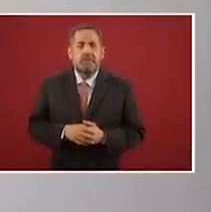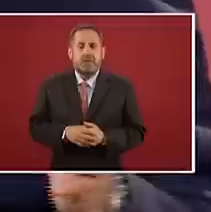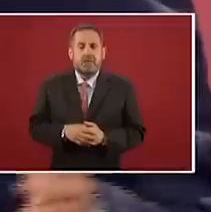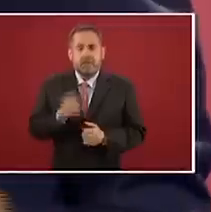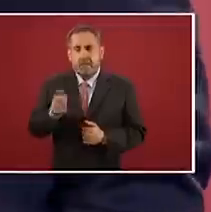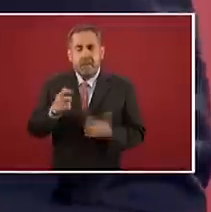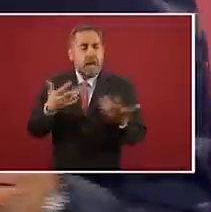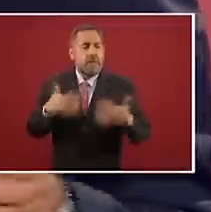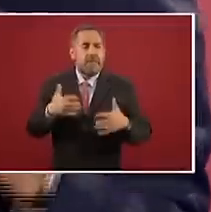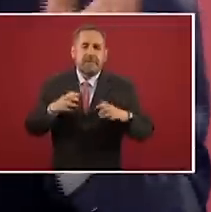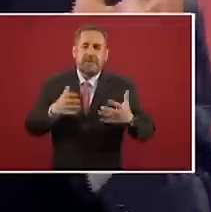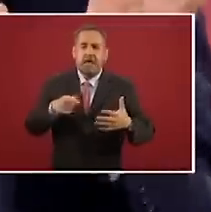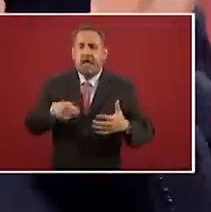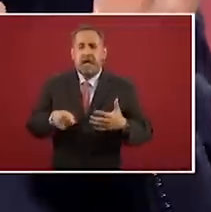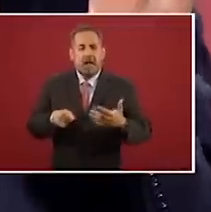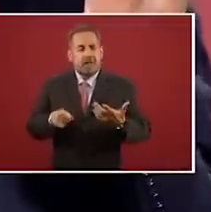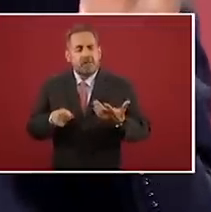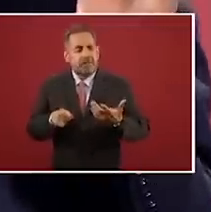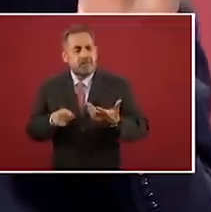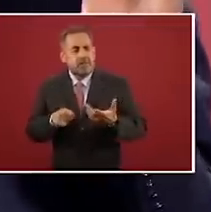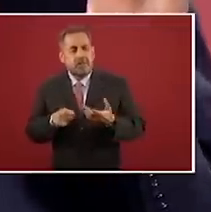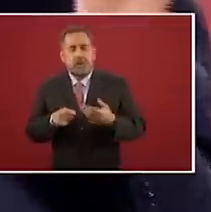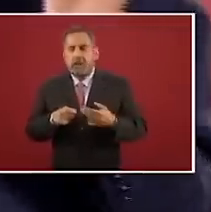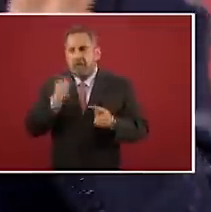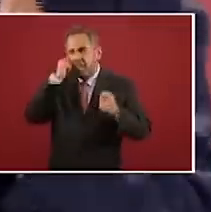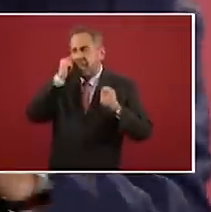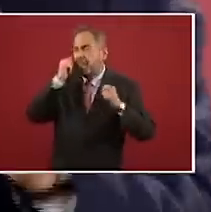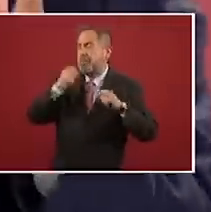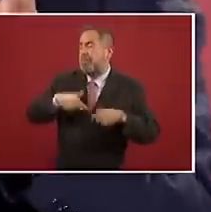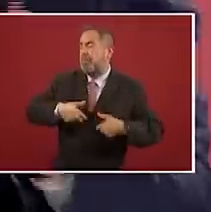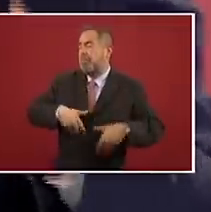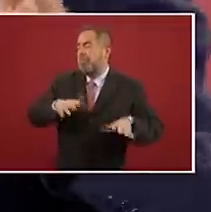la empresa se desatiende porque,